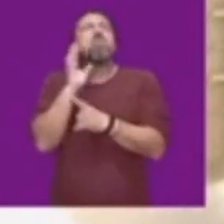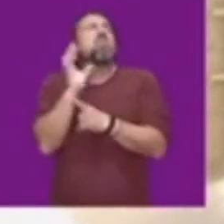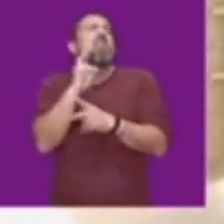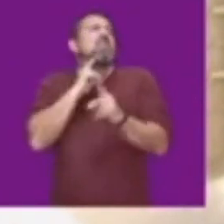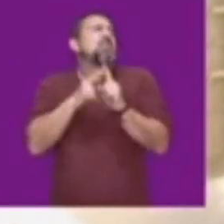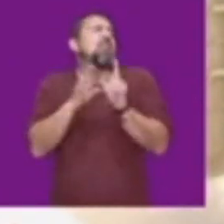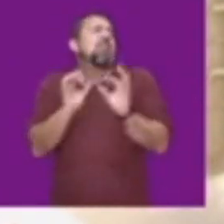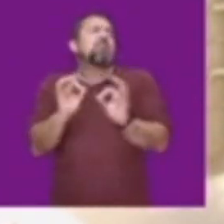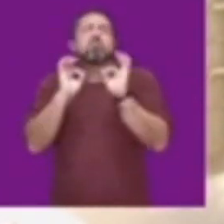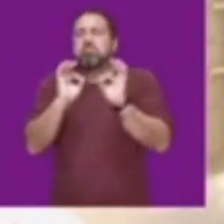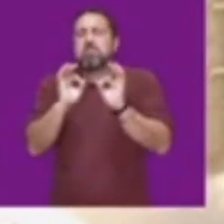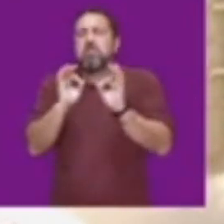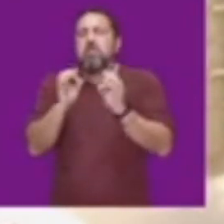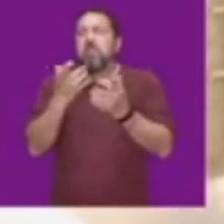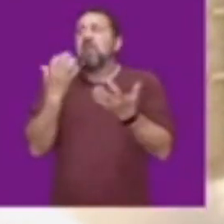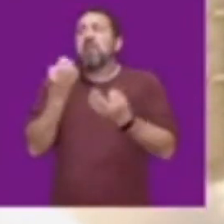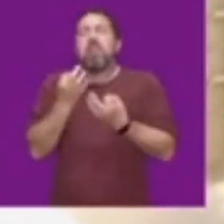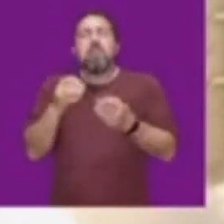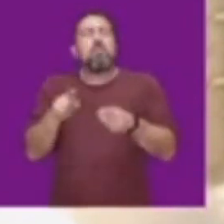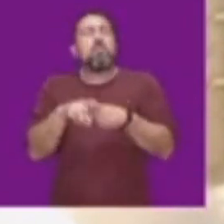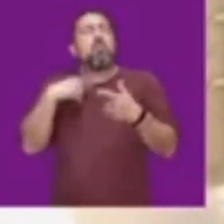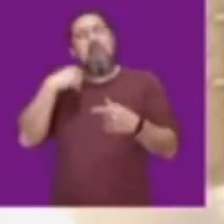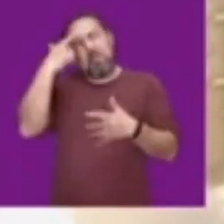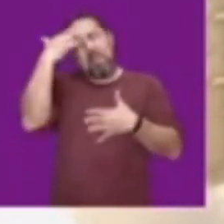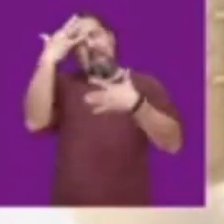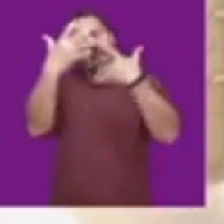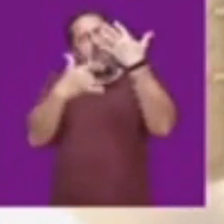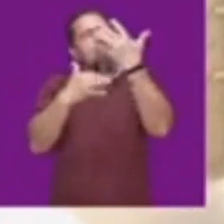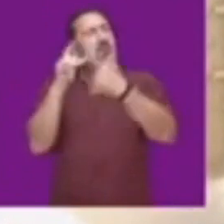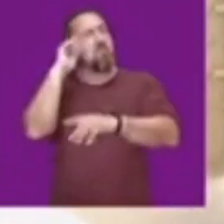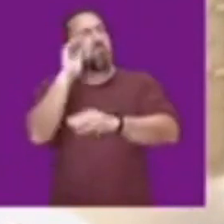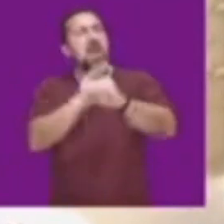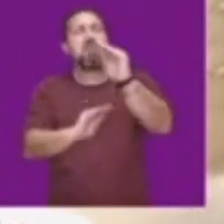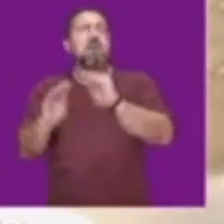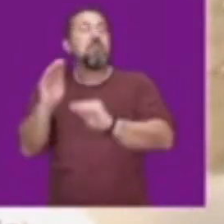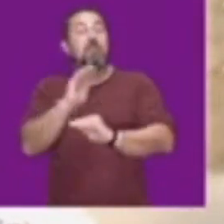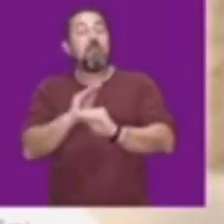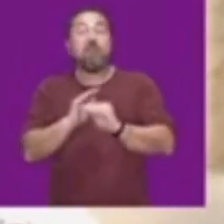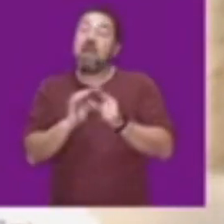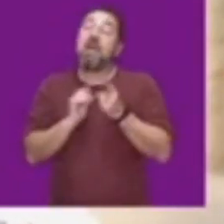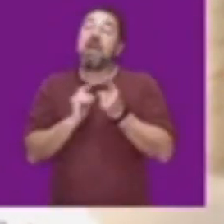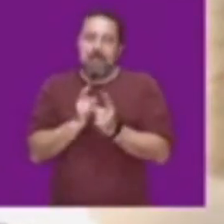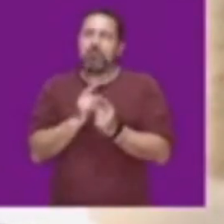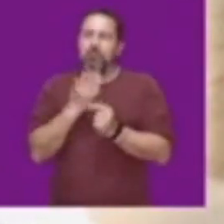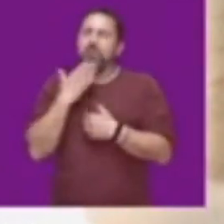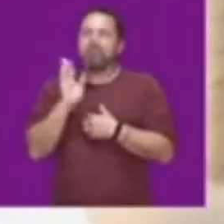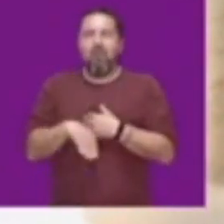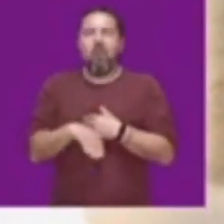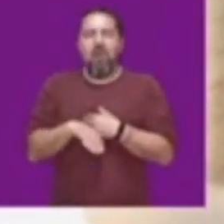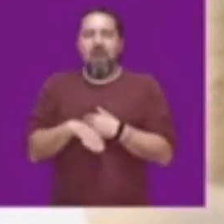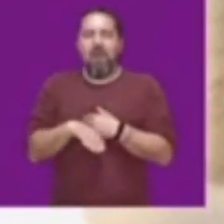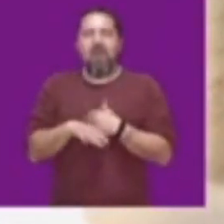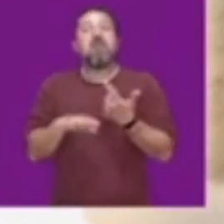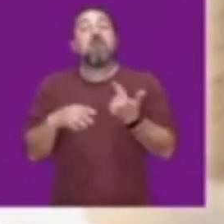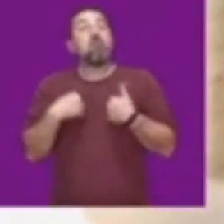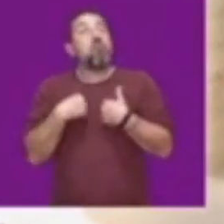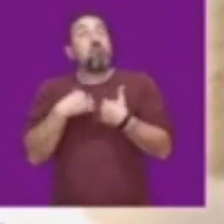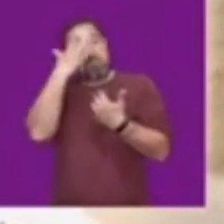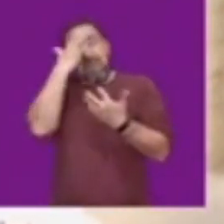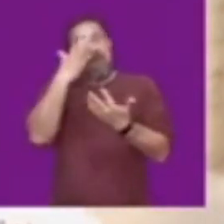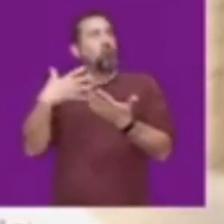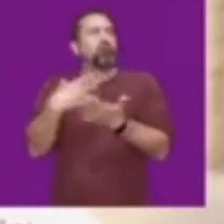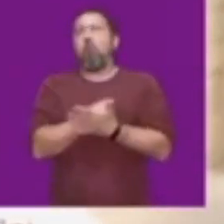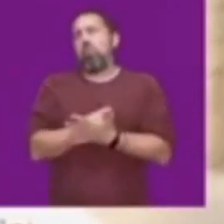muy particular, en el que hay que dejarse llevar por la imaginación. Y eso sí que mola. Yo